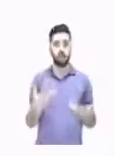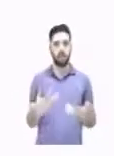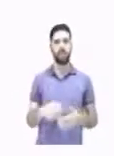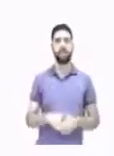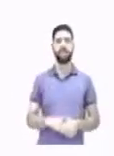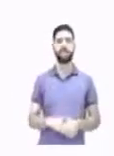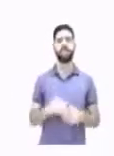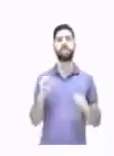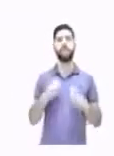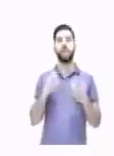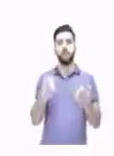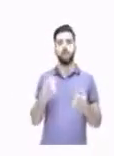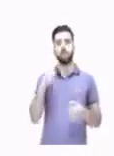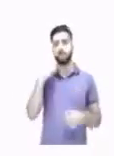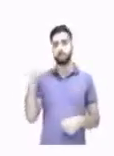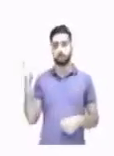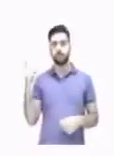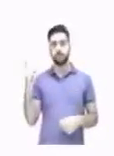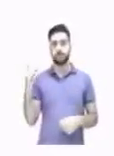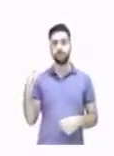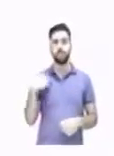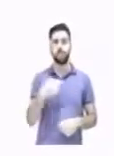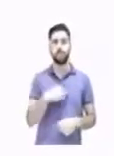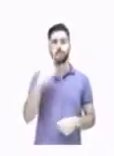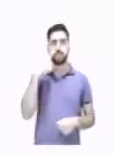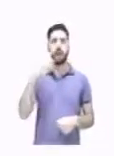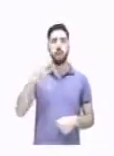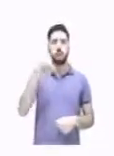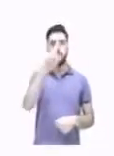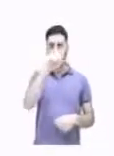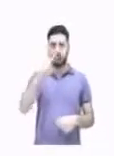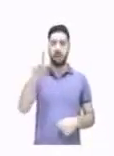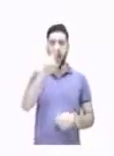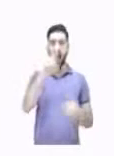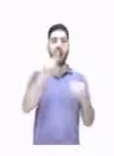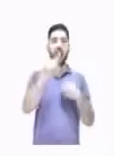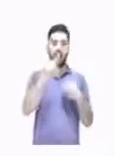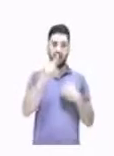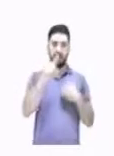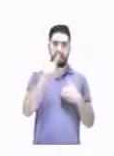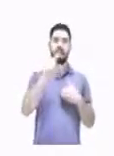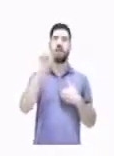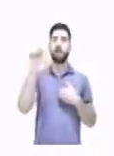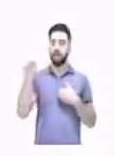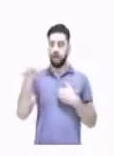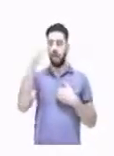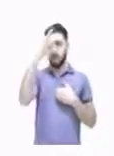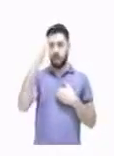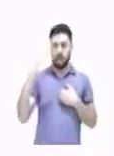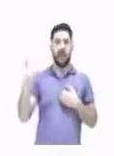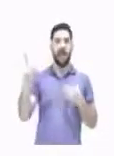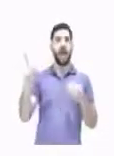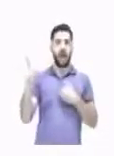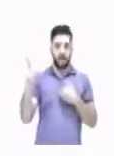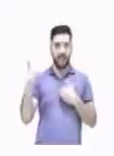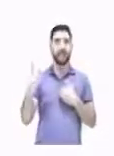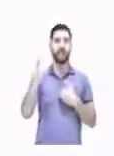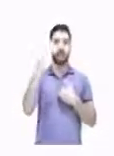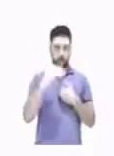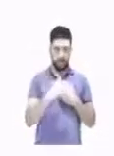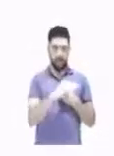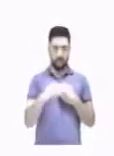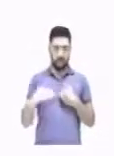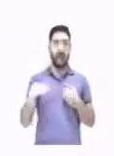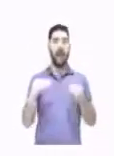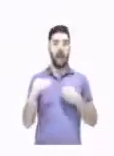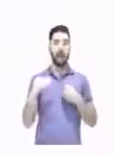A y B. Por lo tanto nos dan dos lados y un ángulo opuesto a uno de ellos. Por lo tanto vamos a utilizar la ley de senos